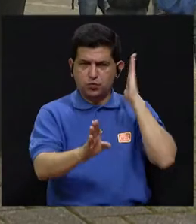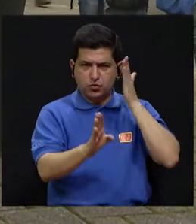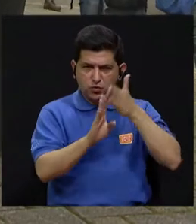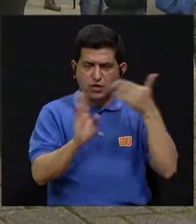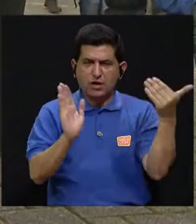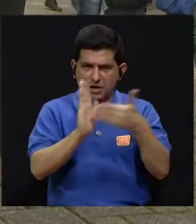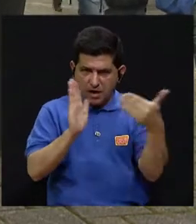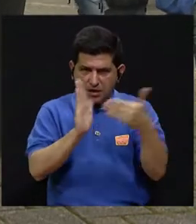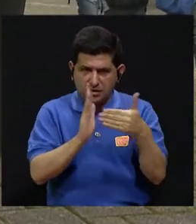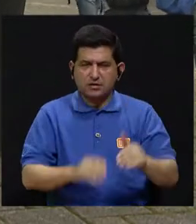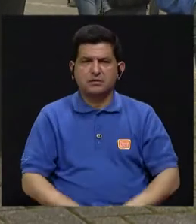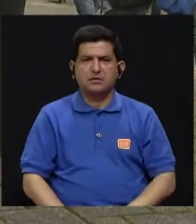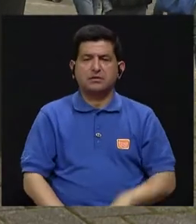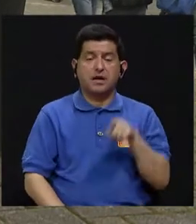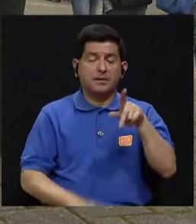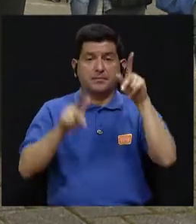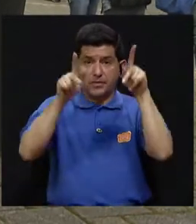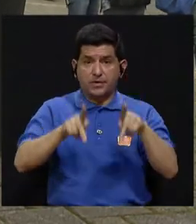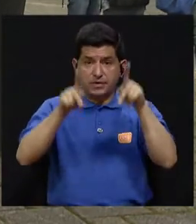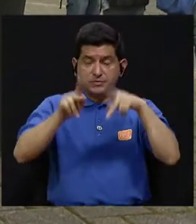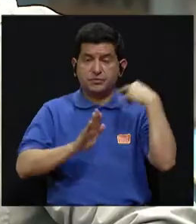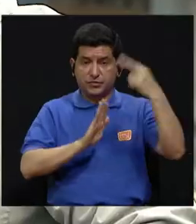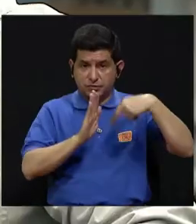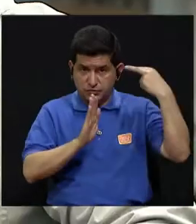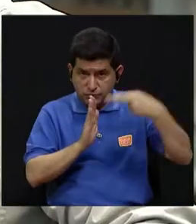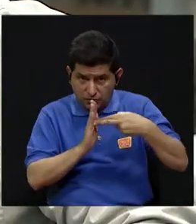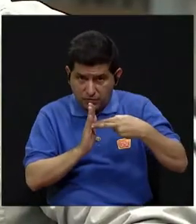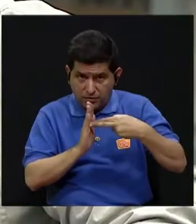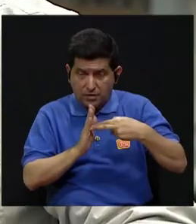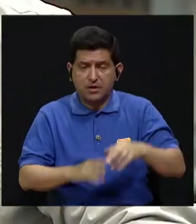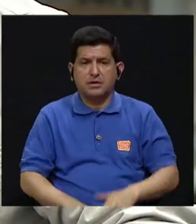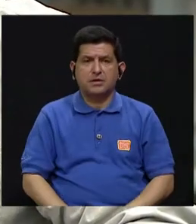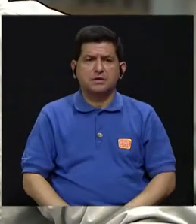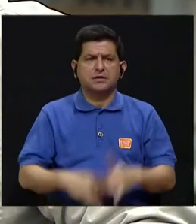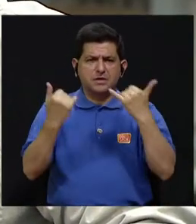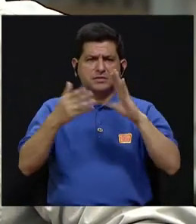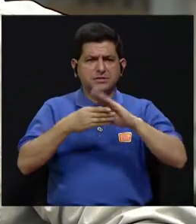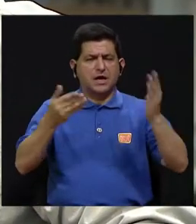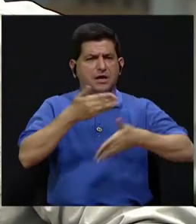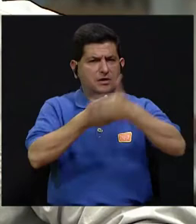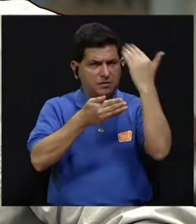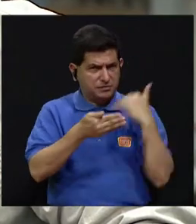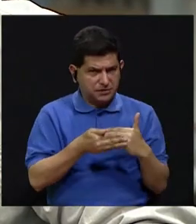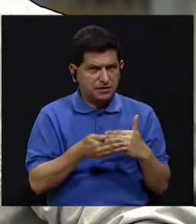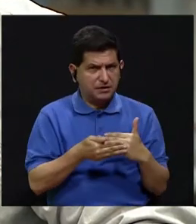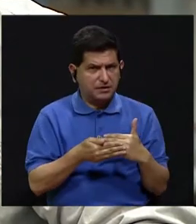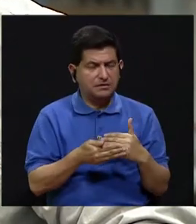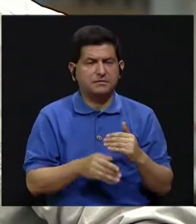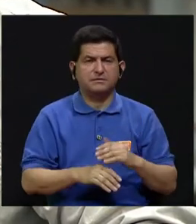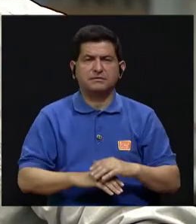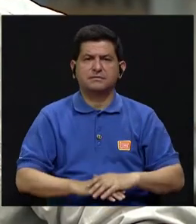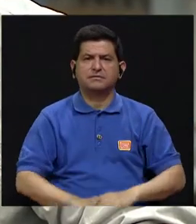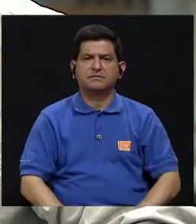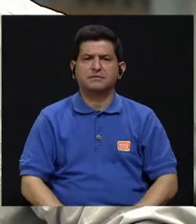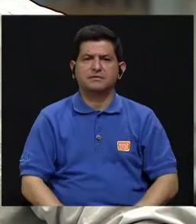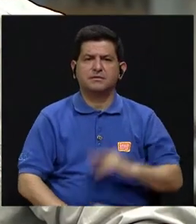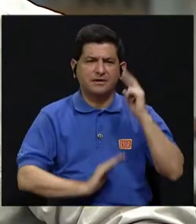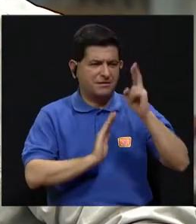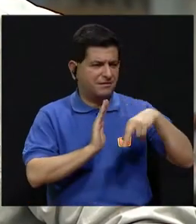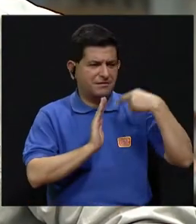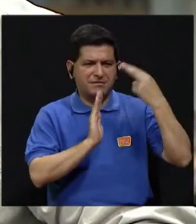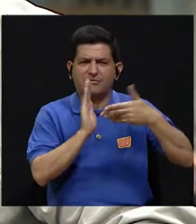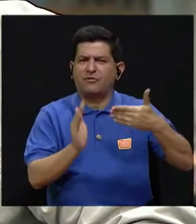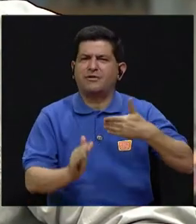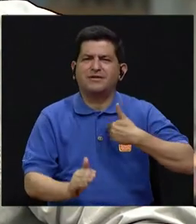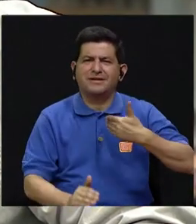está directamente afectada por el papel del ser humano, ¿verdad? Eso lo habíamos comentado. ¿Qué